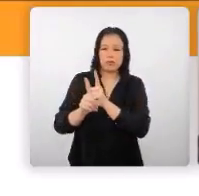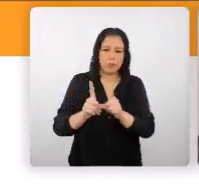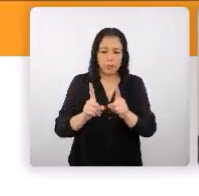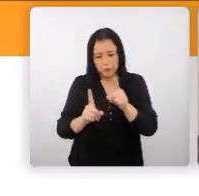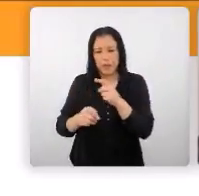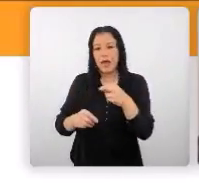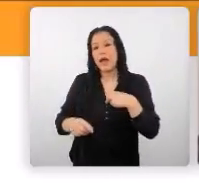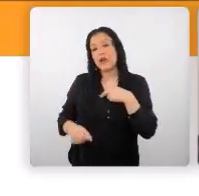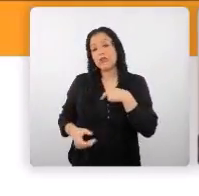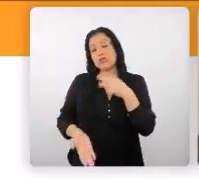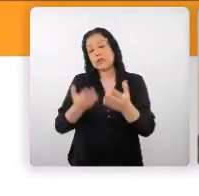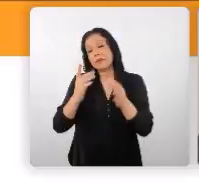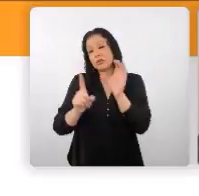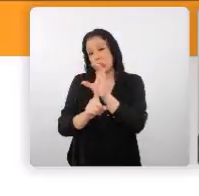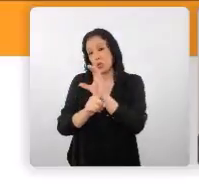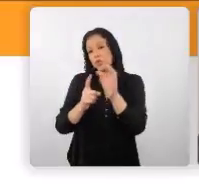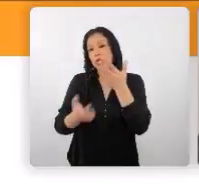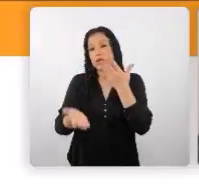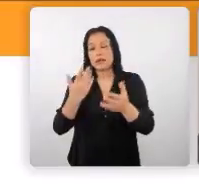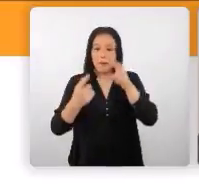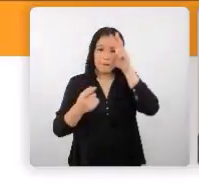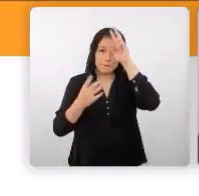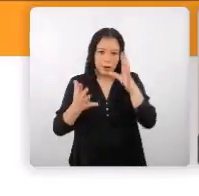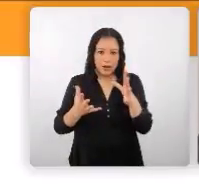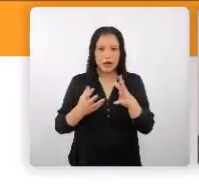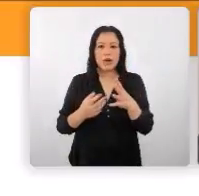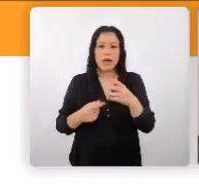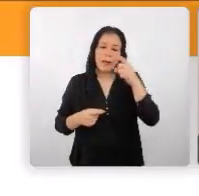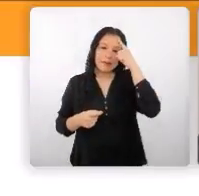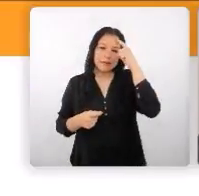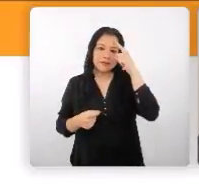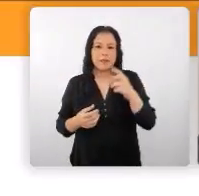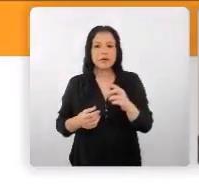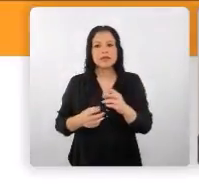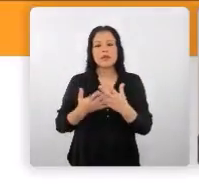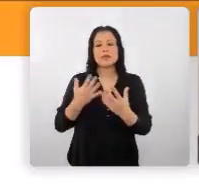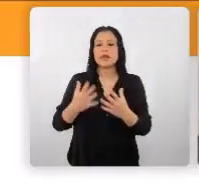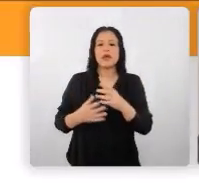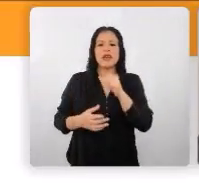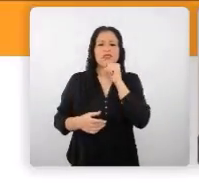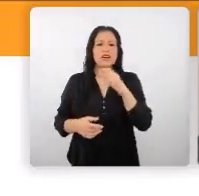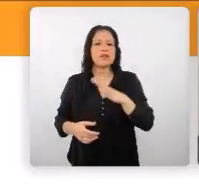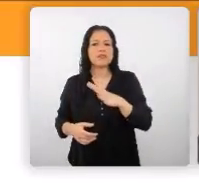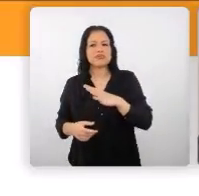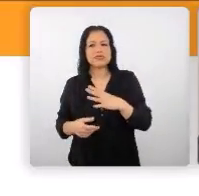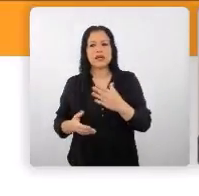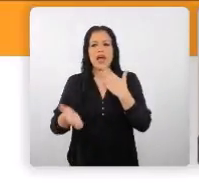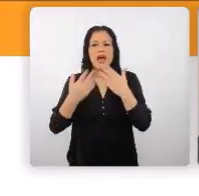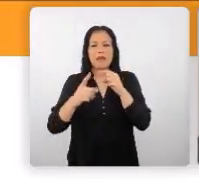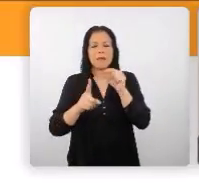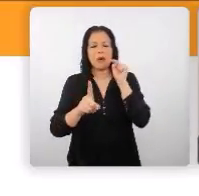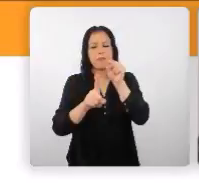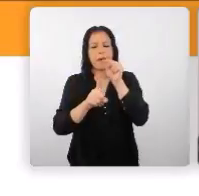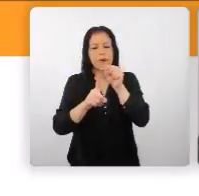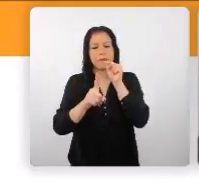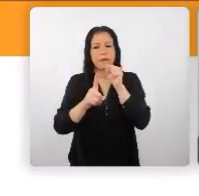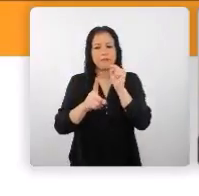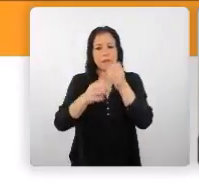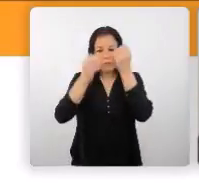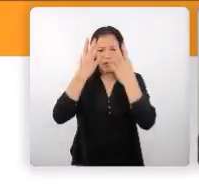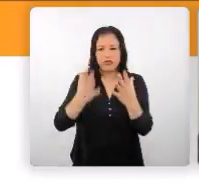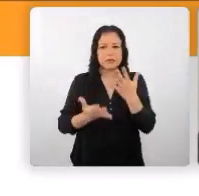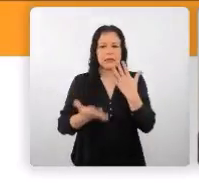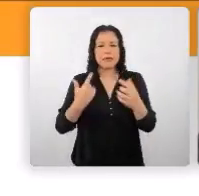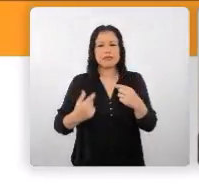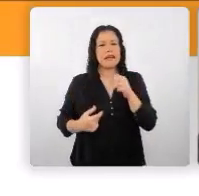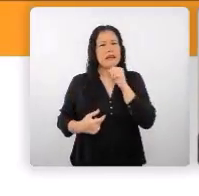a nosotros como peruanos nos puede parecer que estamos siendo poco corteses, ¿no? Si vamos con una información muy